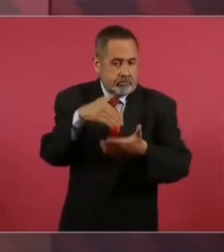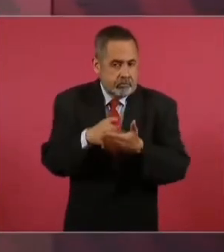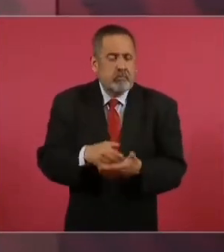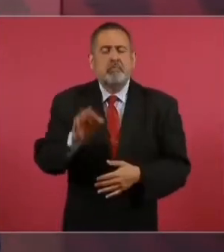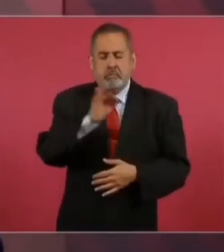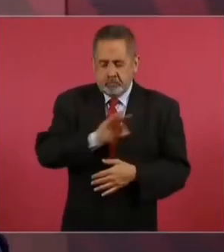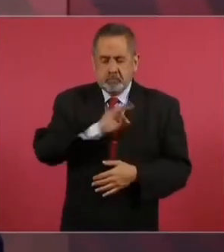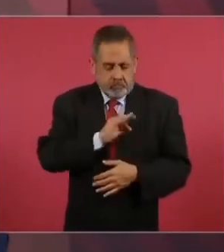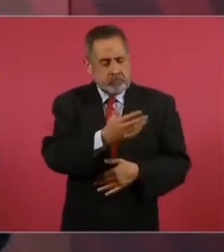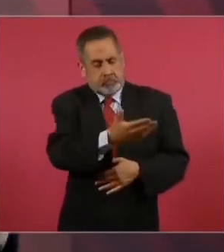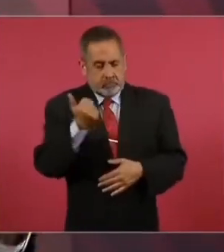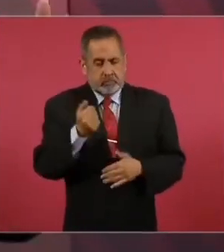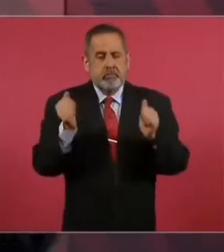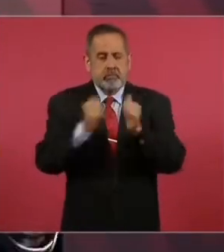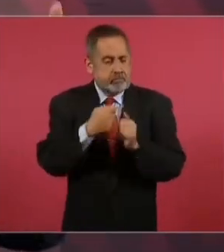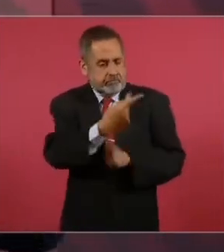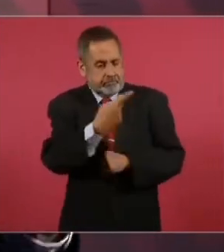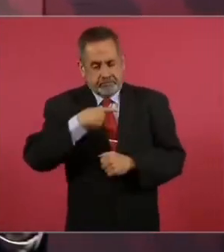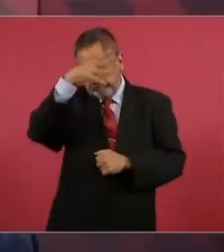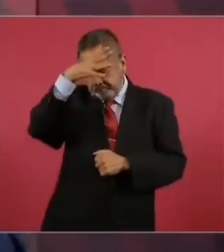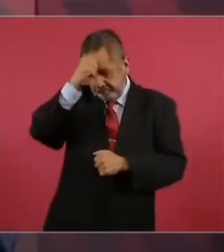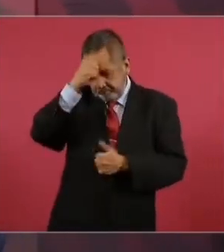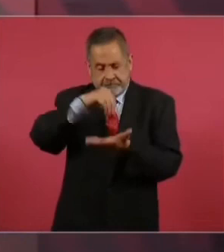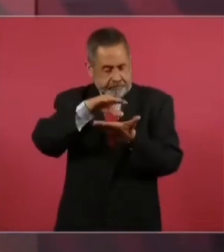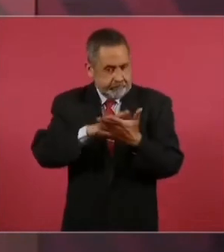legalmente, con tal de llegar a un acuerdo.